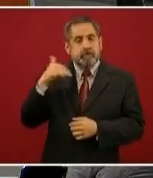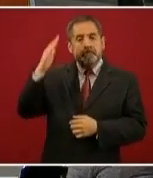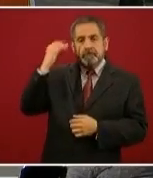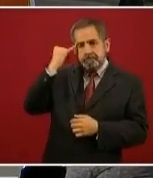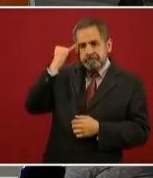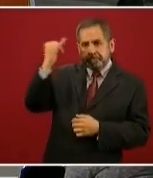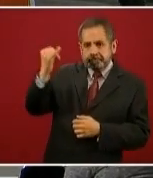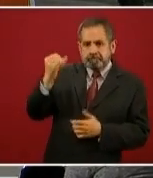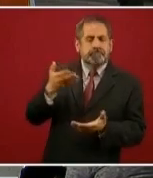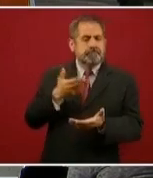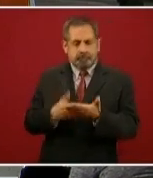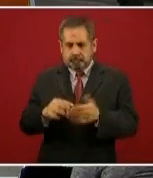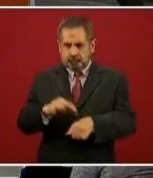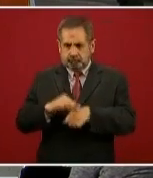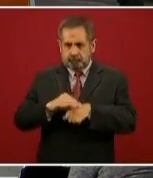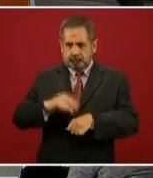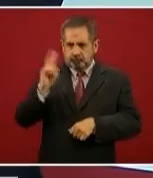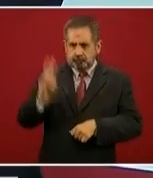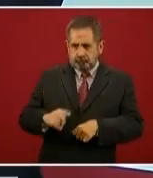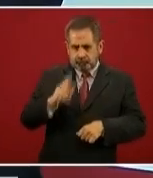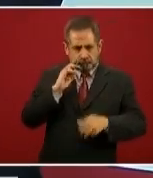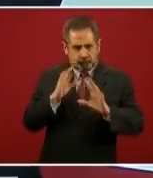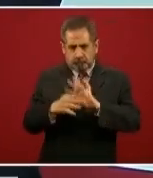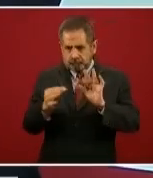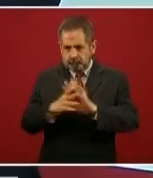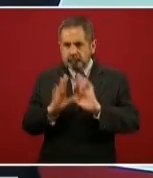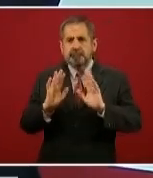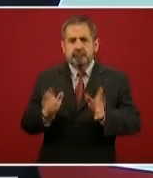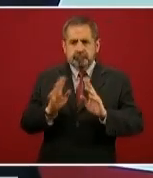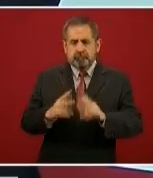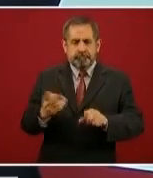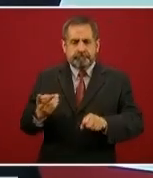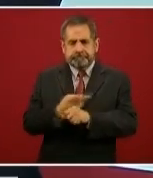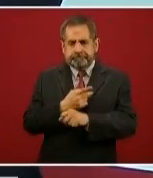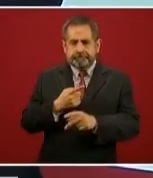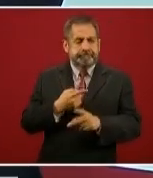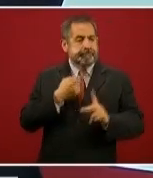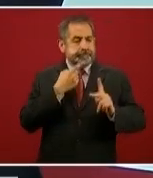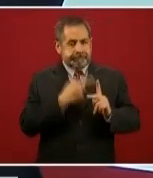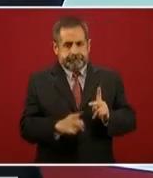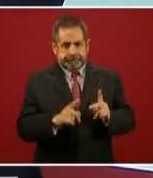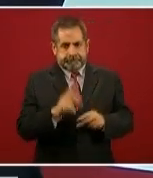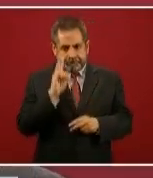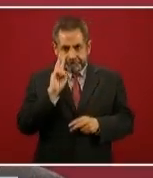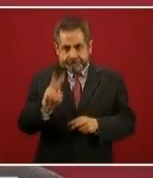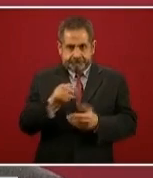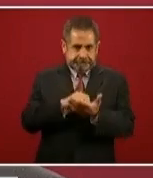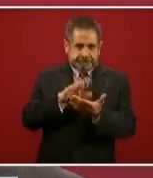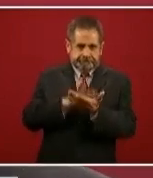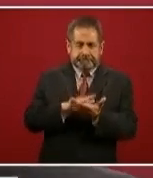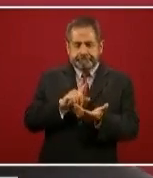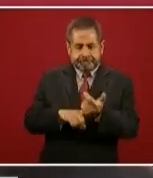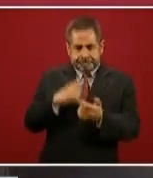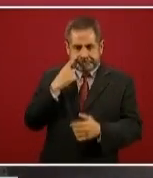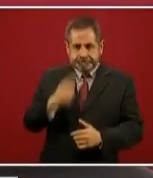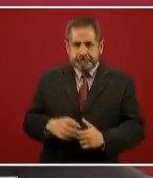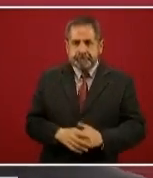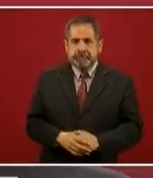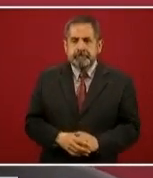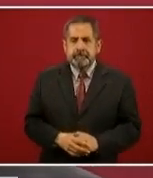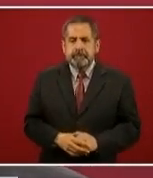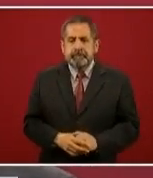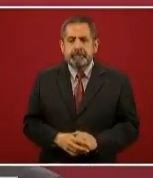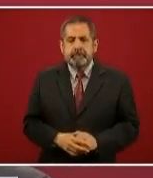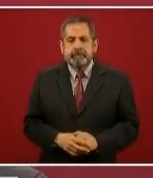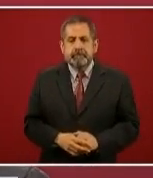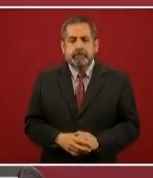teórico, un elemento de proyección científica, a cuando empezó a ser un elemento de datos reales. En la